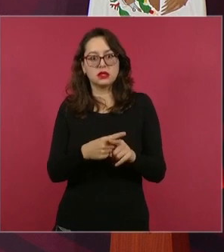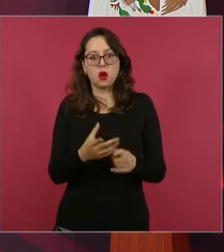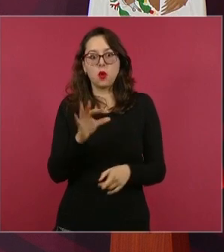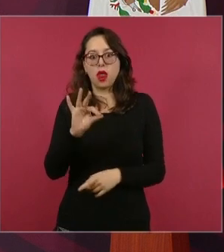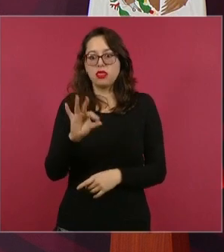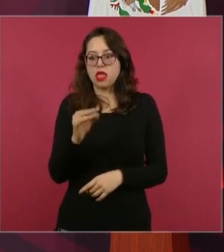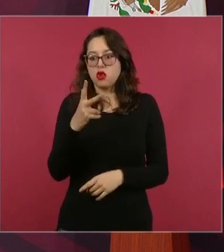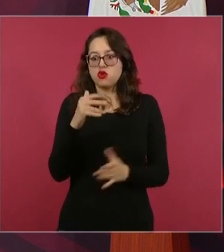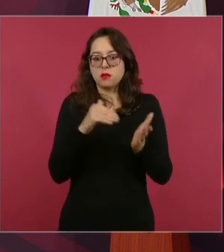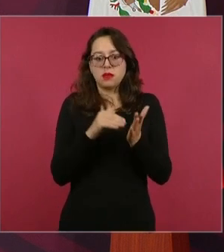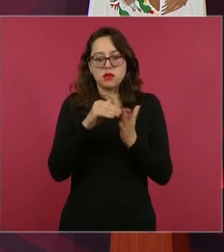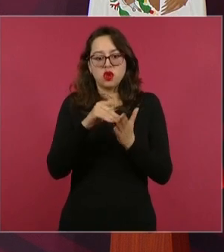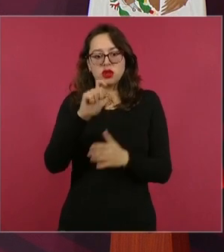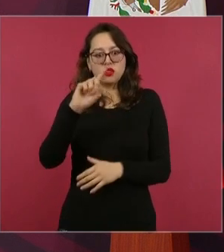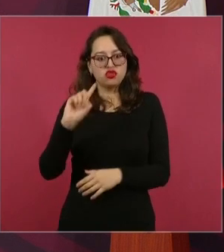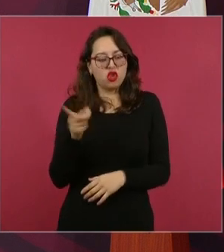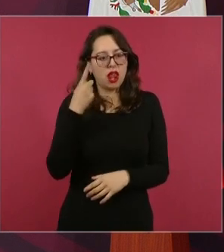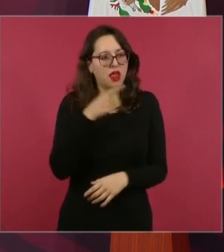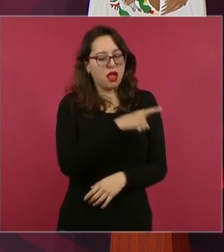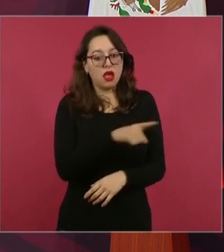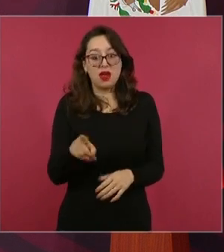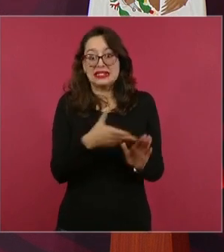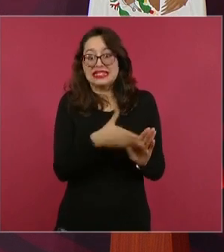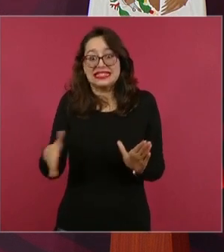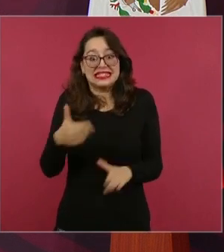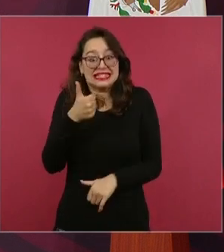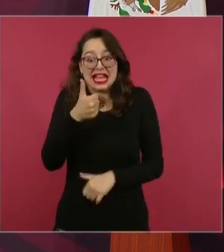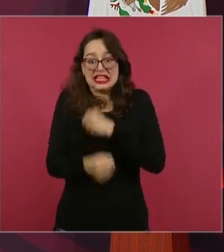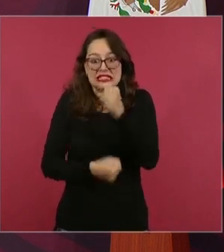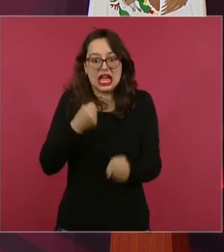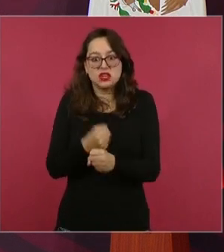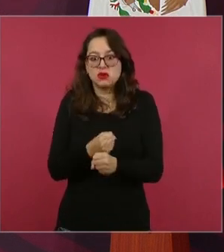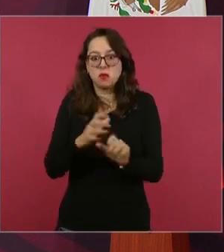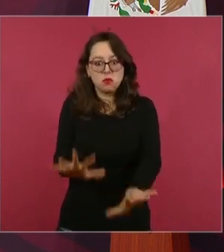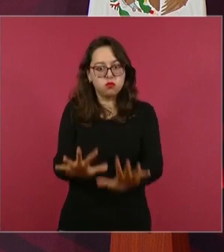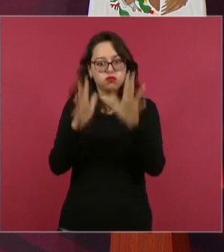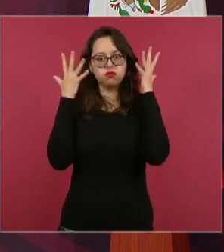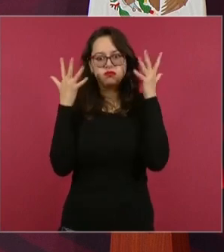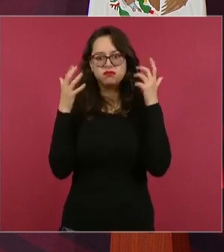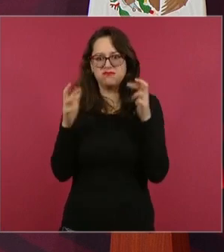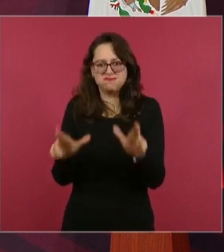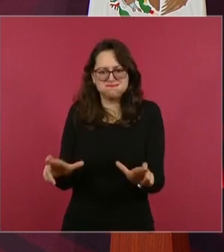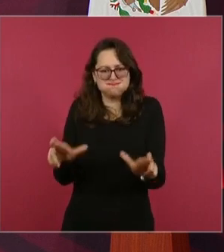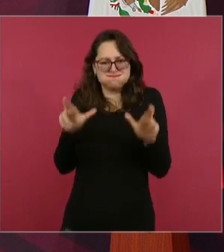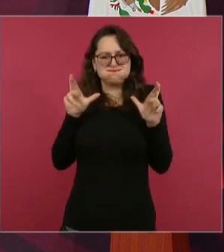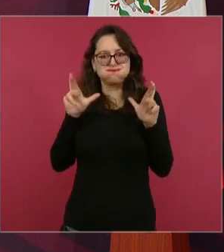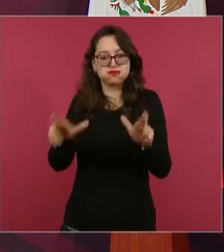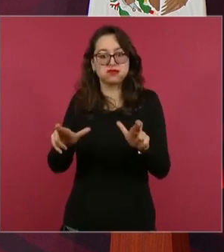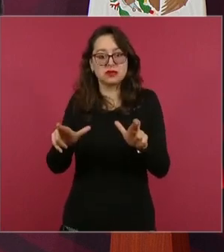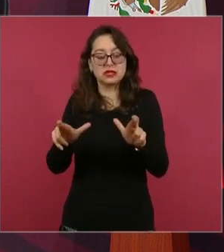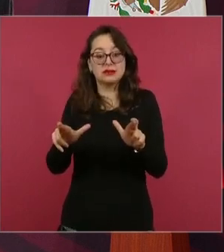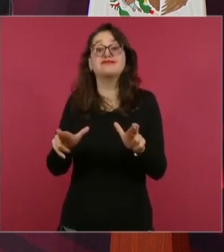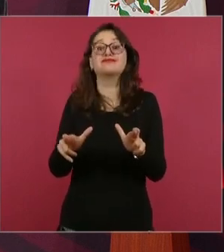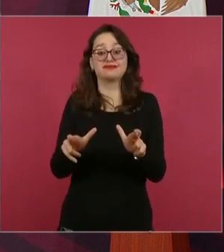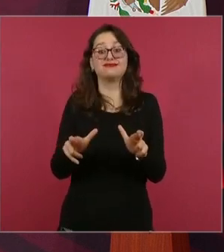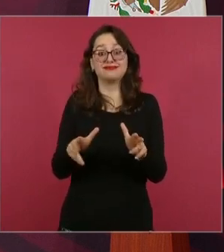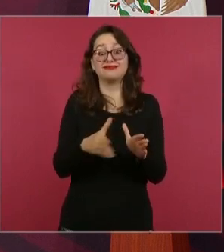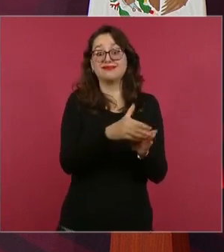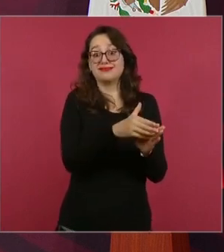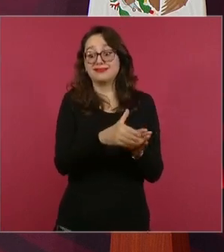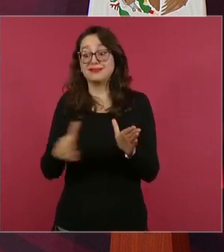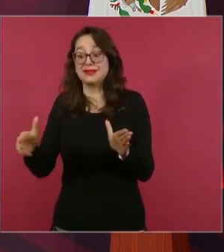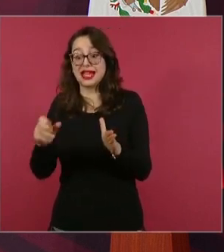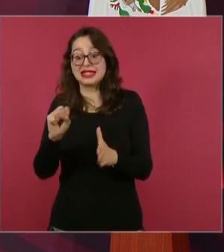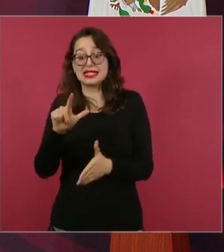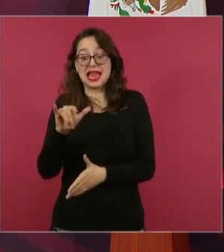de dólares sea es nada más para tener una idea de lo que significó la transferencia